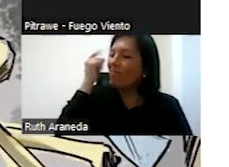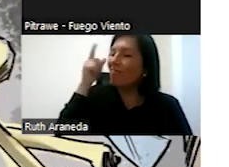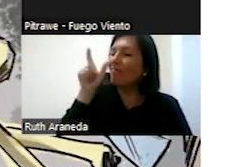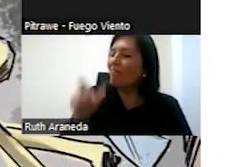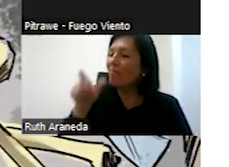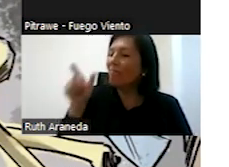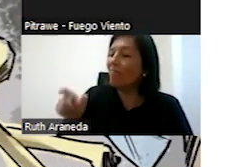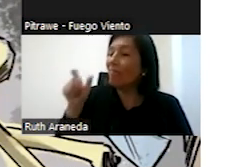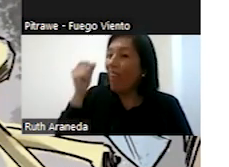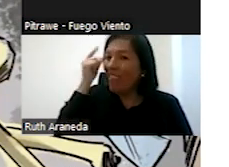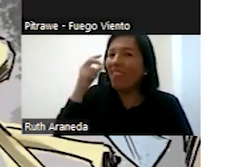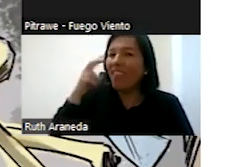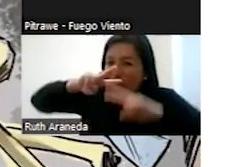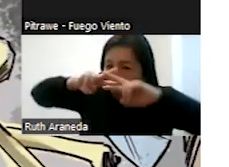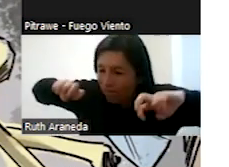de estas personas.